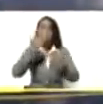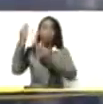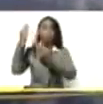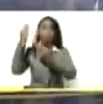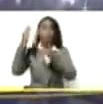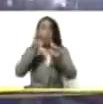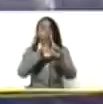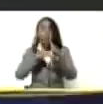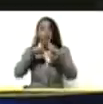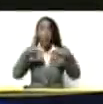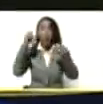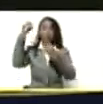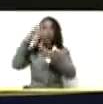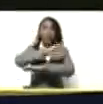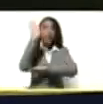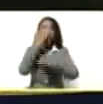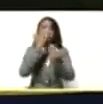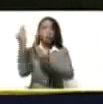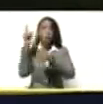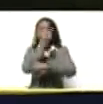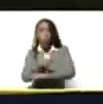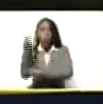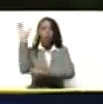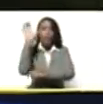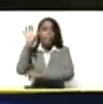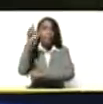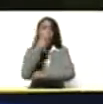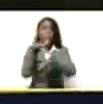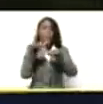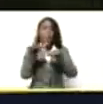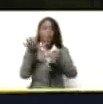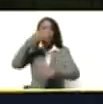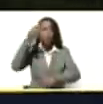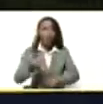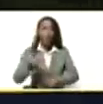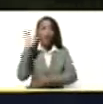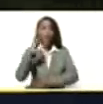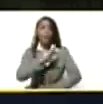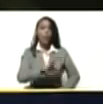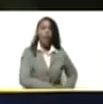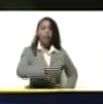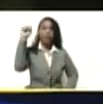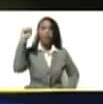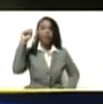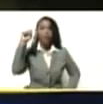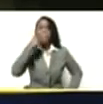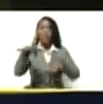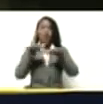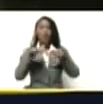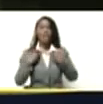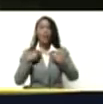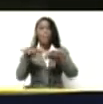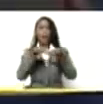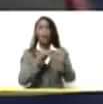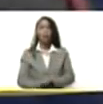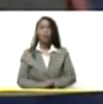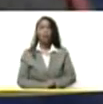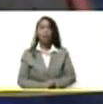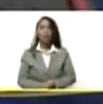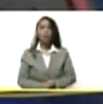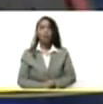brasilera p 1 nos llegó la variante brasilera pedos llegó la variante